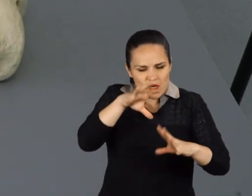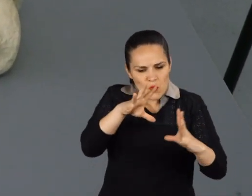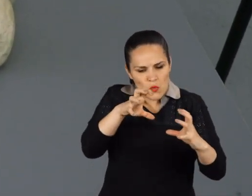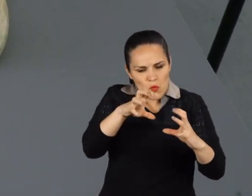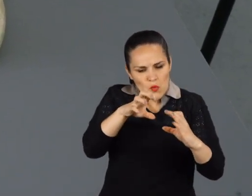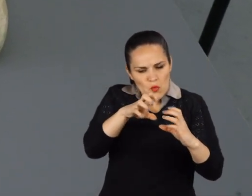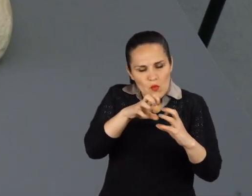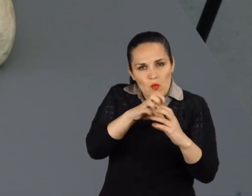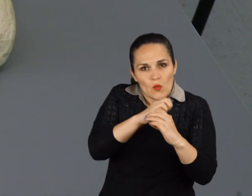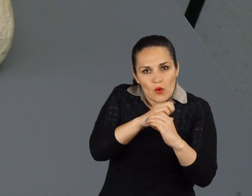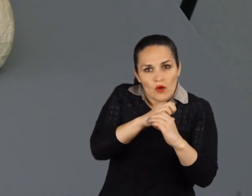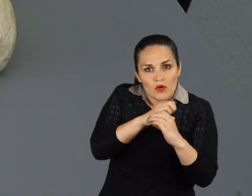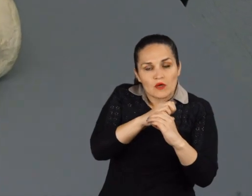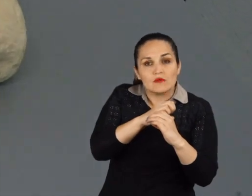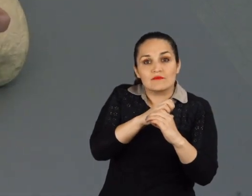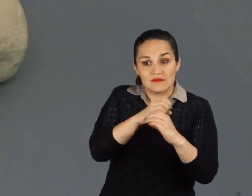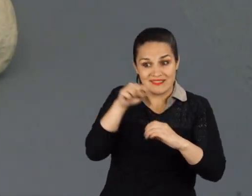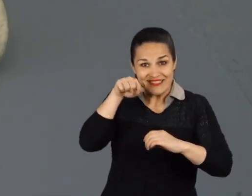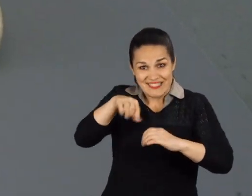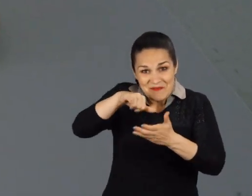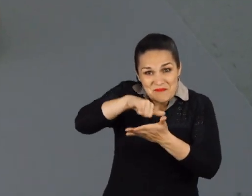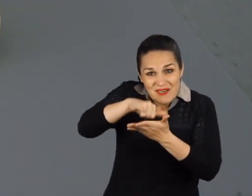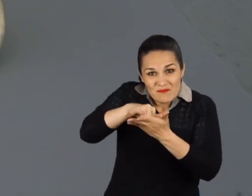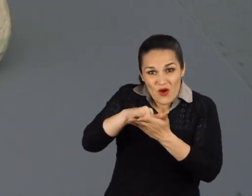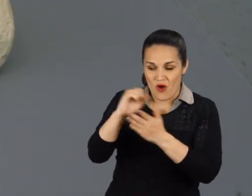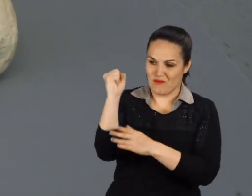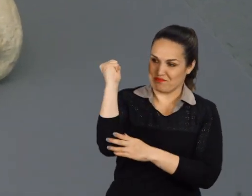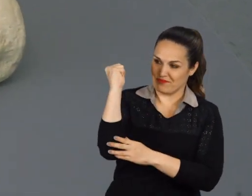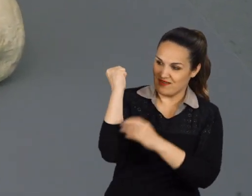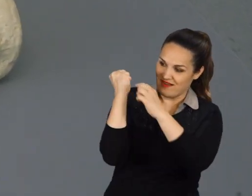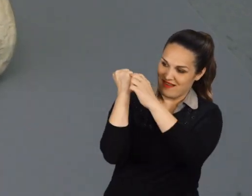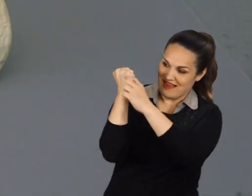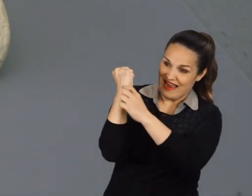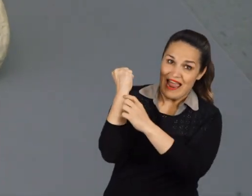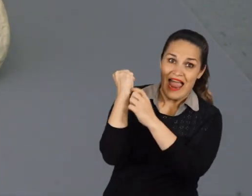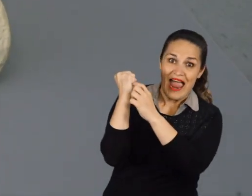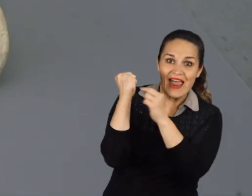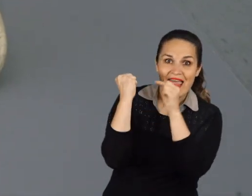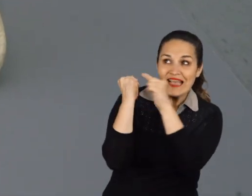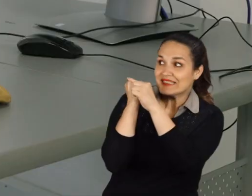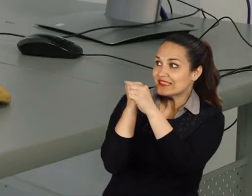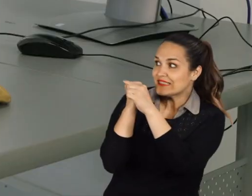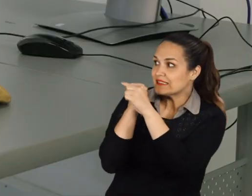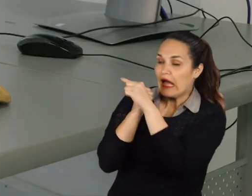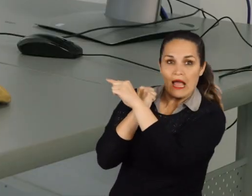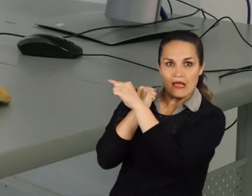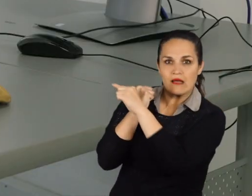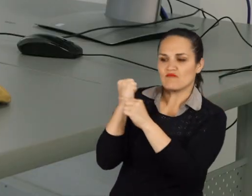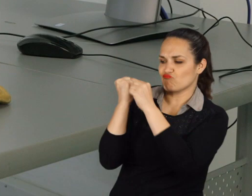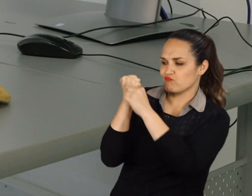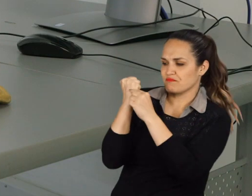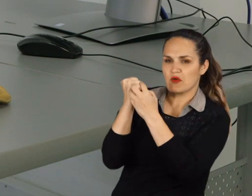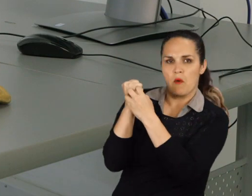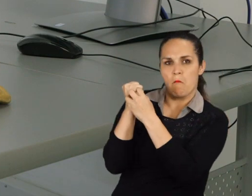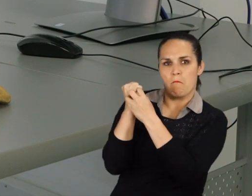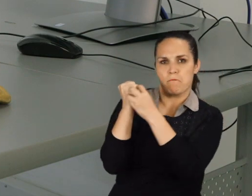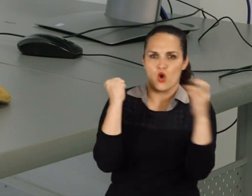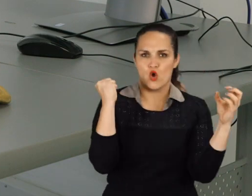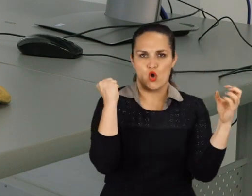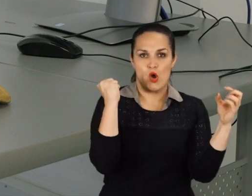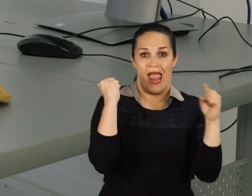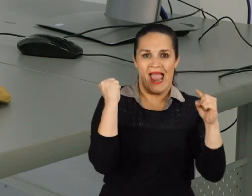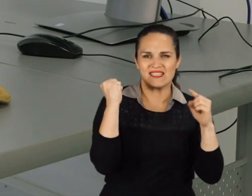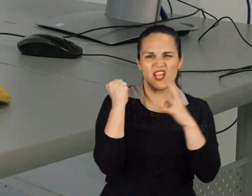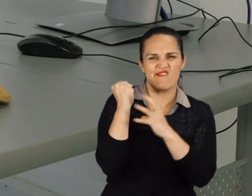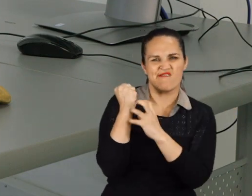Aquí le quitamos esta porción del fémur que estaba enferma y sustituirlo por un